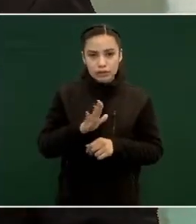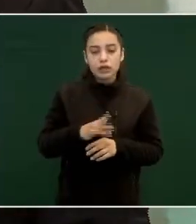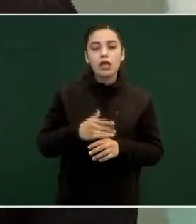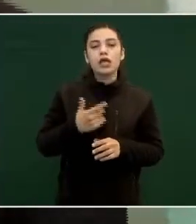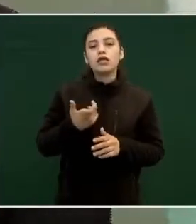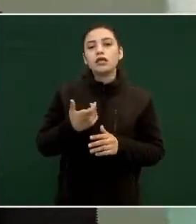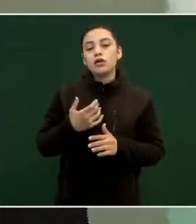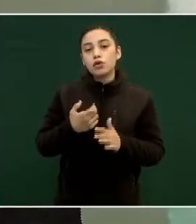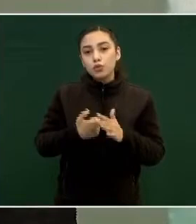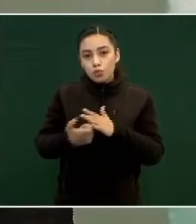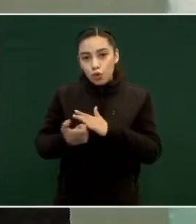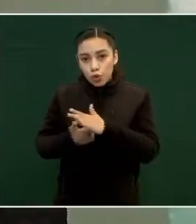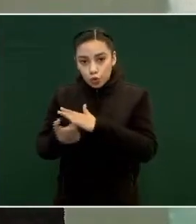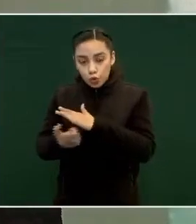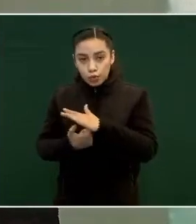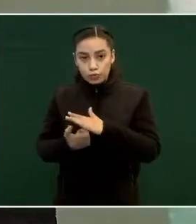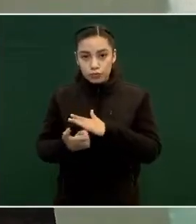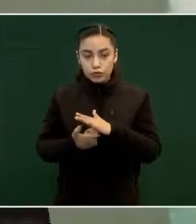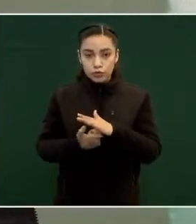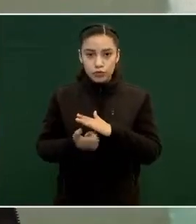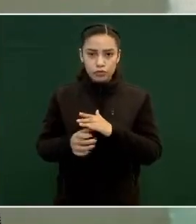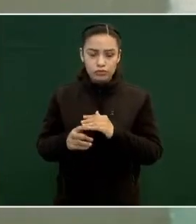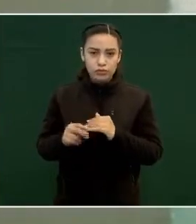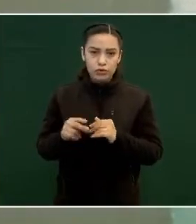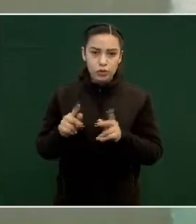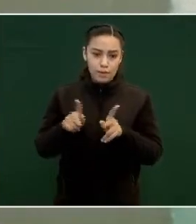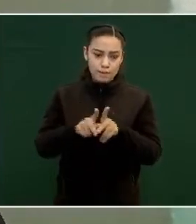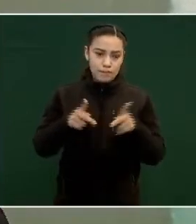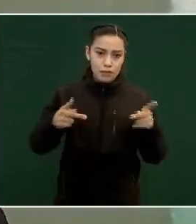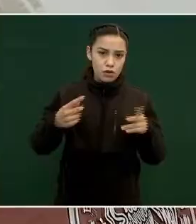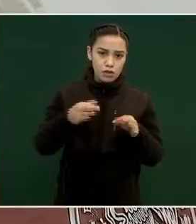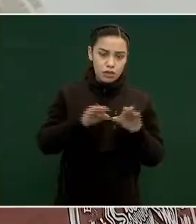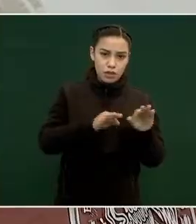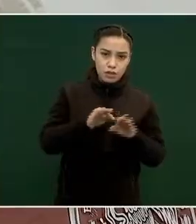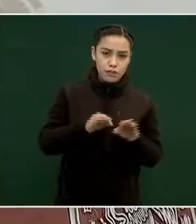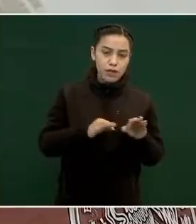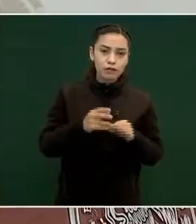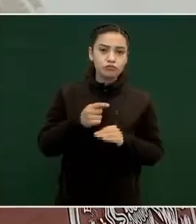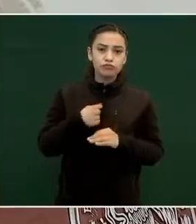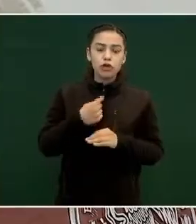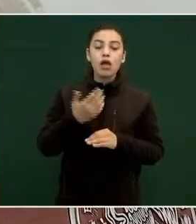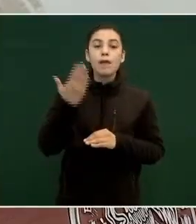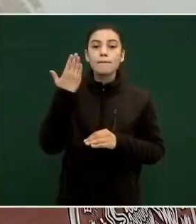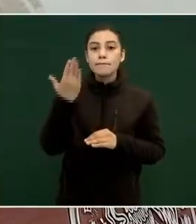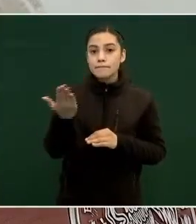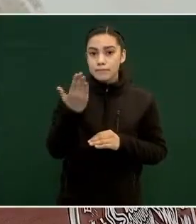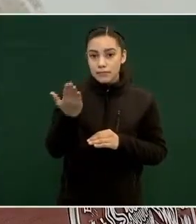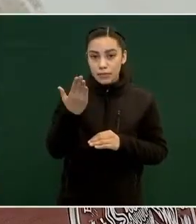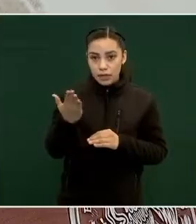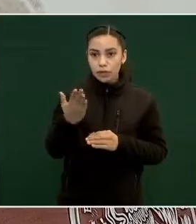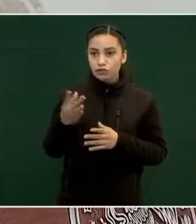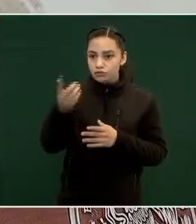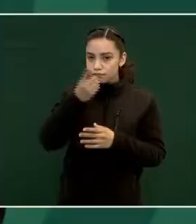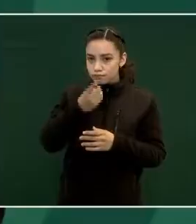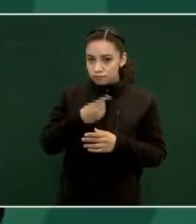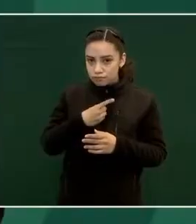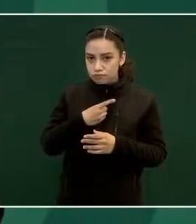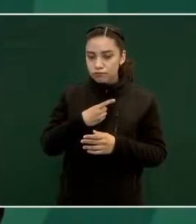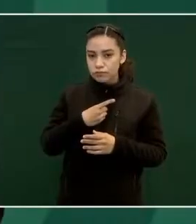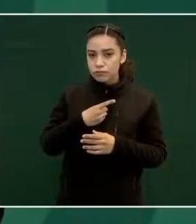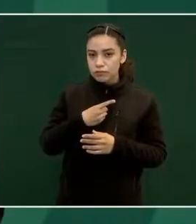siquiera periodista, que estoy pidiendo que nos diga cuánto gana?